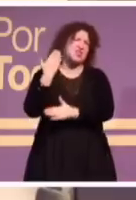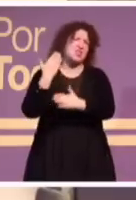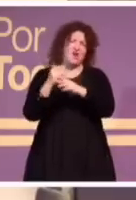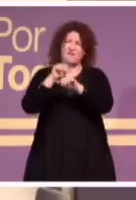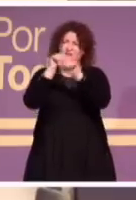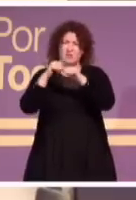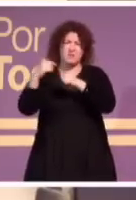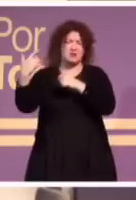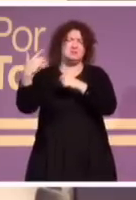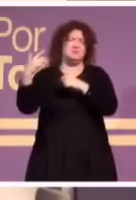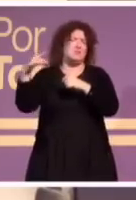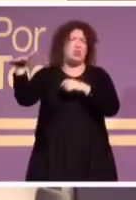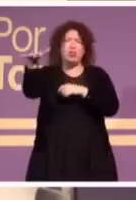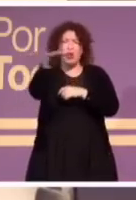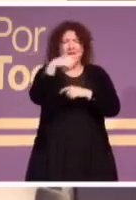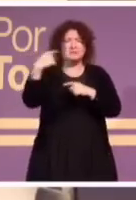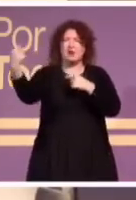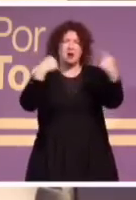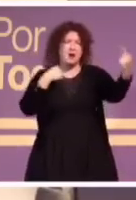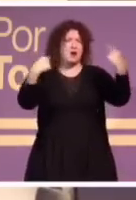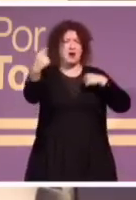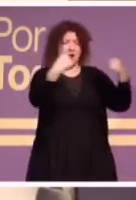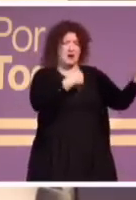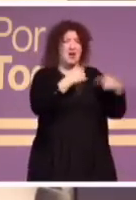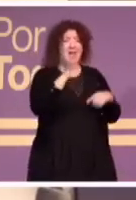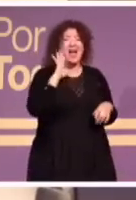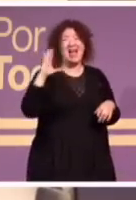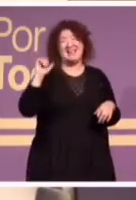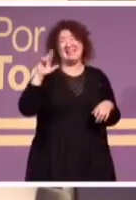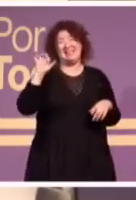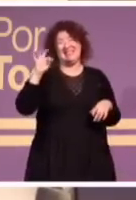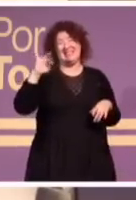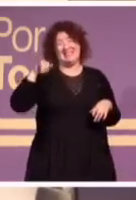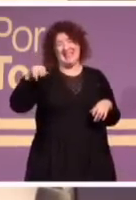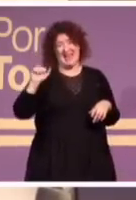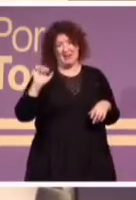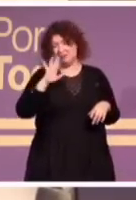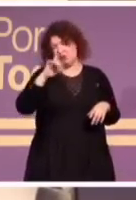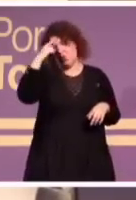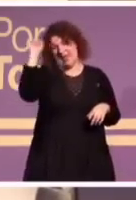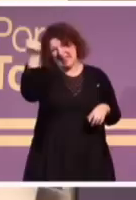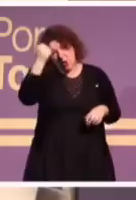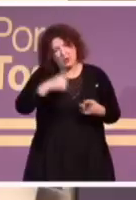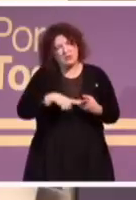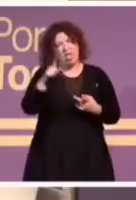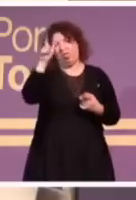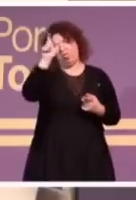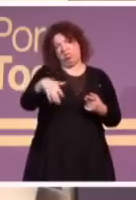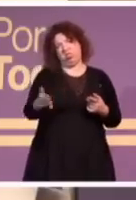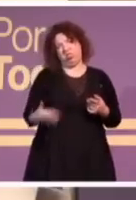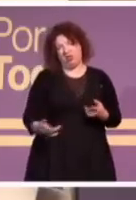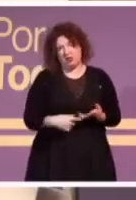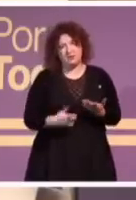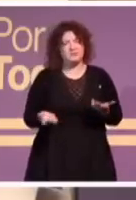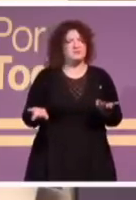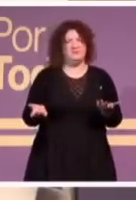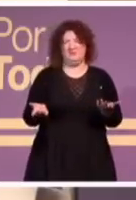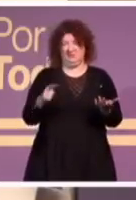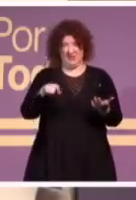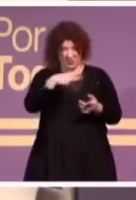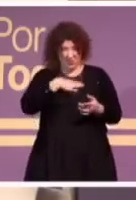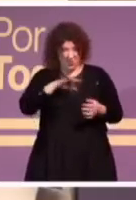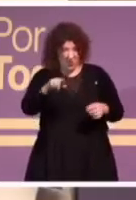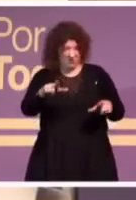lugares diferentes, te digan, como decía Cristina, que eres una inútil, que no vales para nada, que no te mereces estar